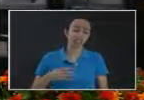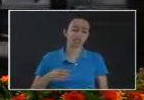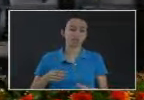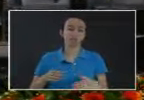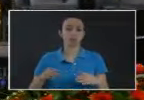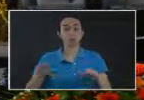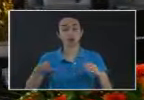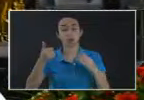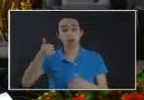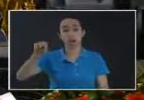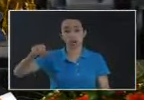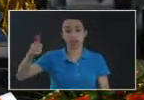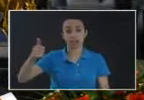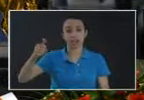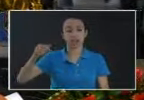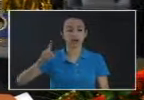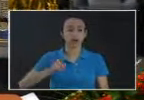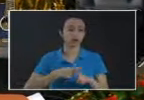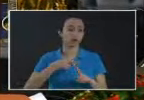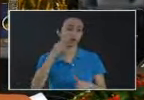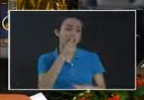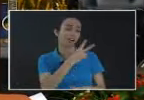como Ana cuando miraba a Penina.